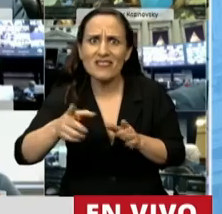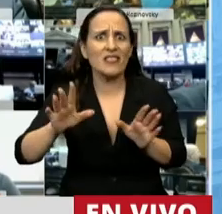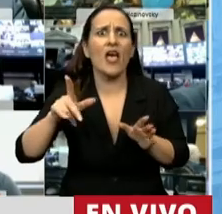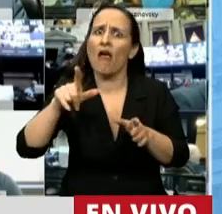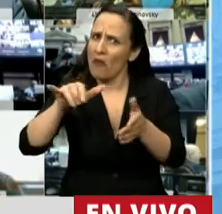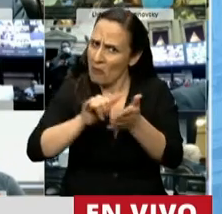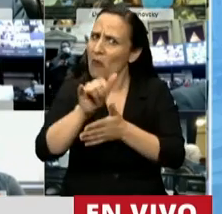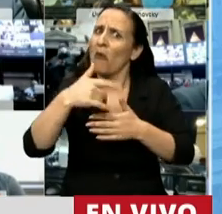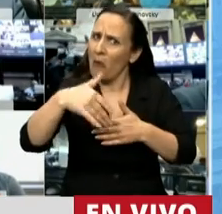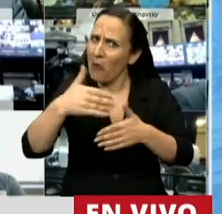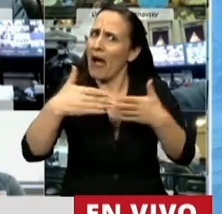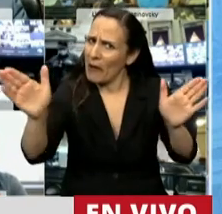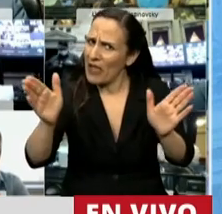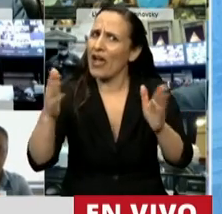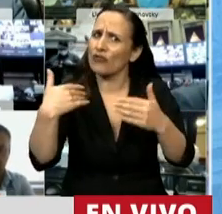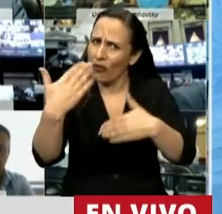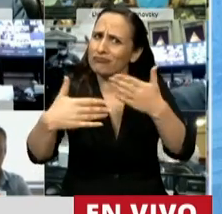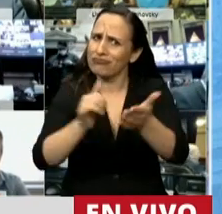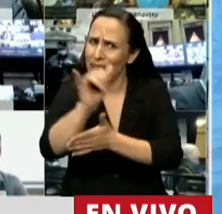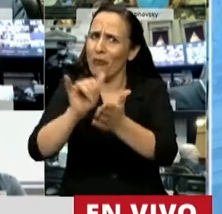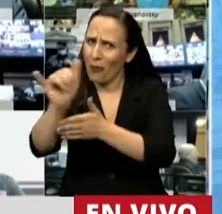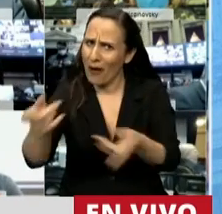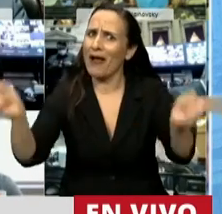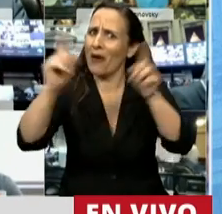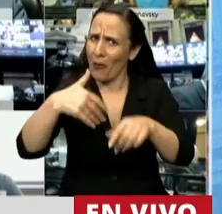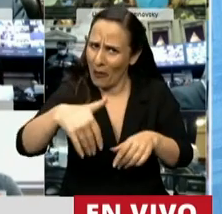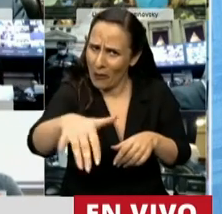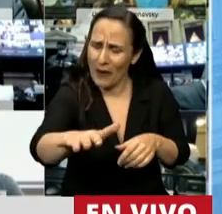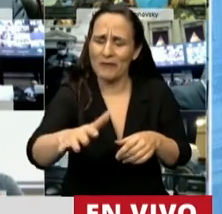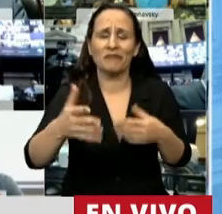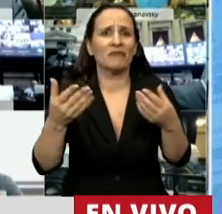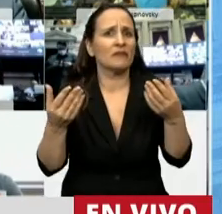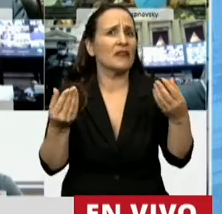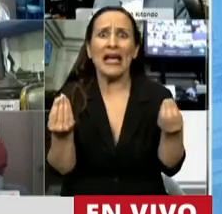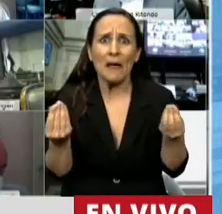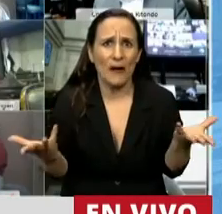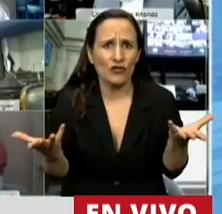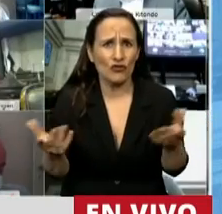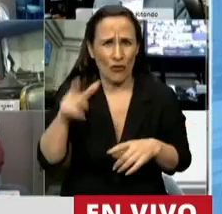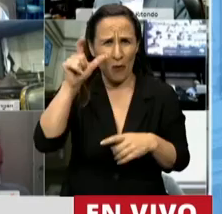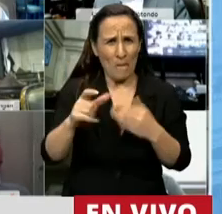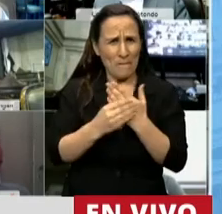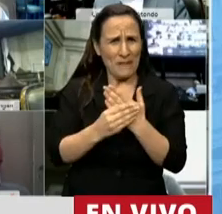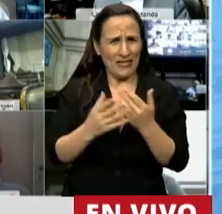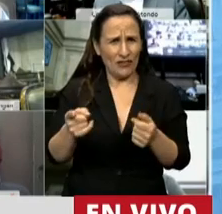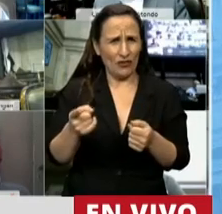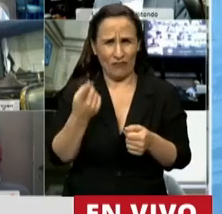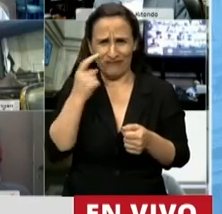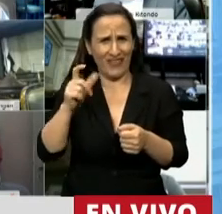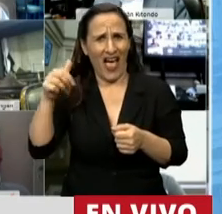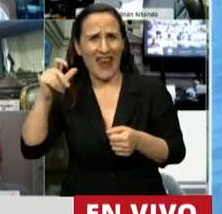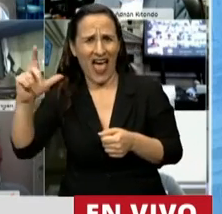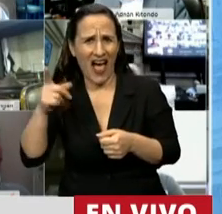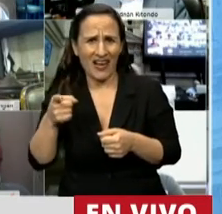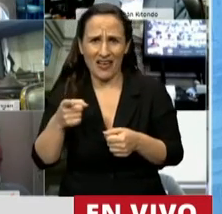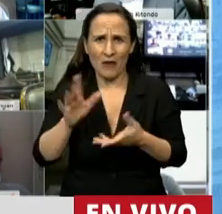permanecer abierto y que regresarán los vuelos. ¿Qué pasó? ¿El ministro no vio venir que ANAC le haría